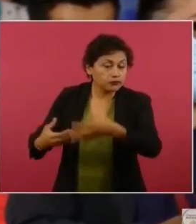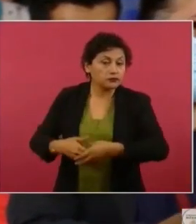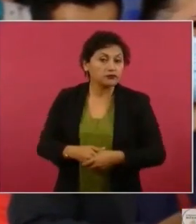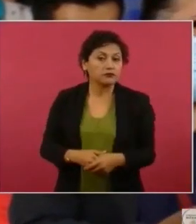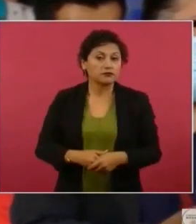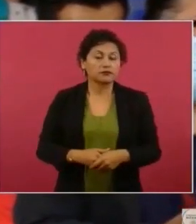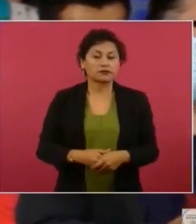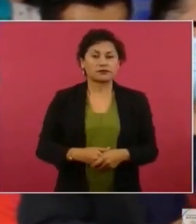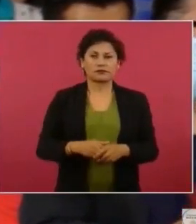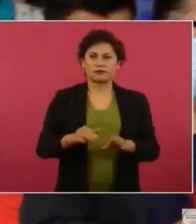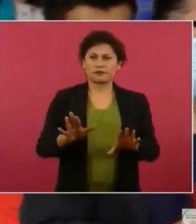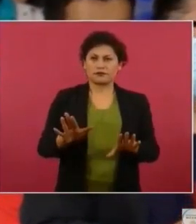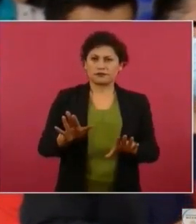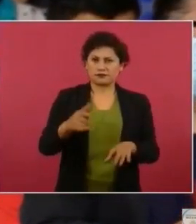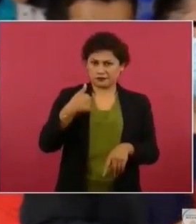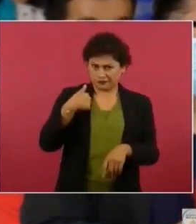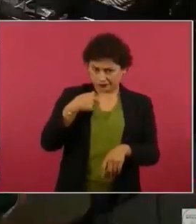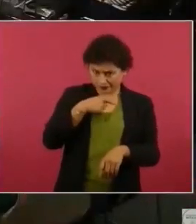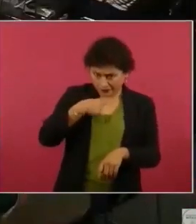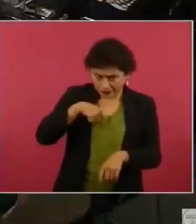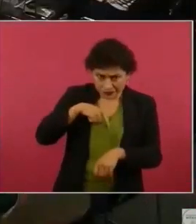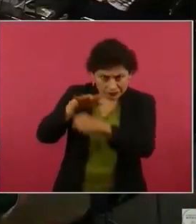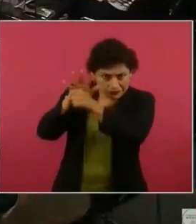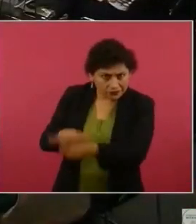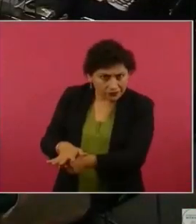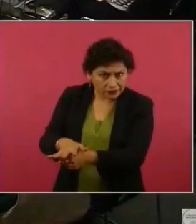¿De presión de aquí? Ajá. No.